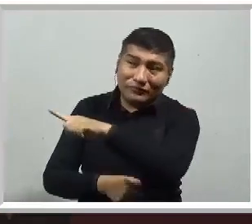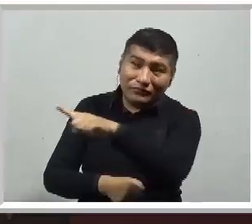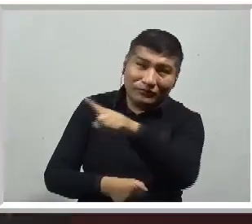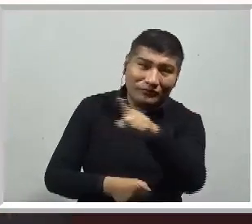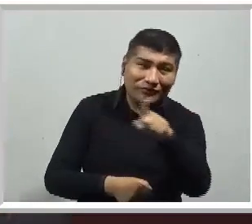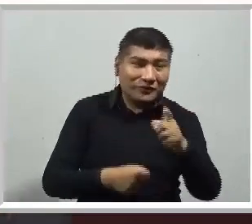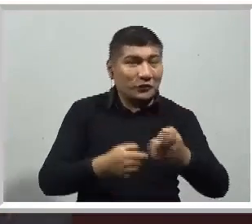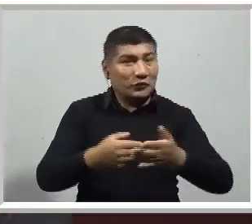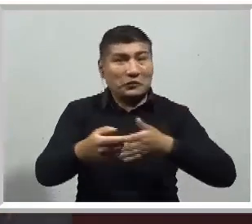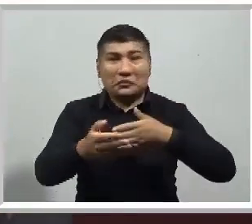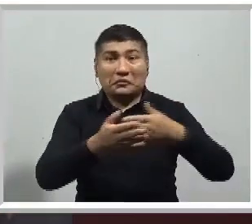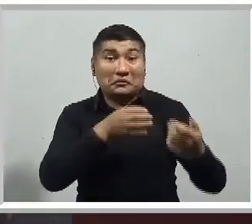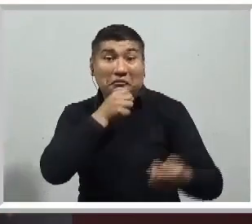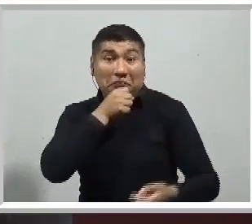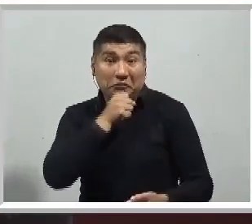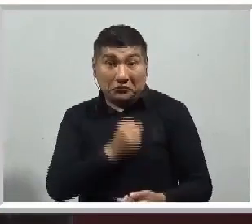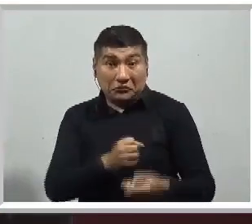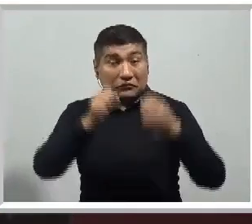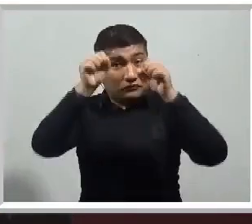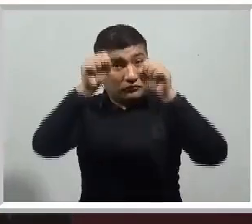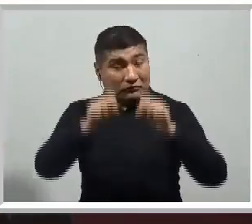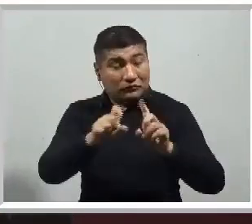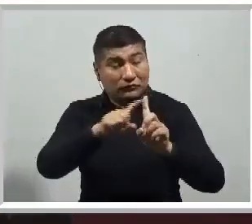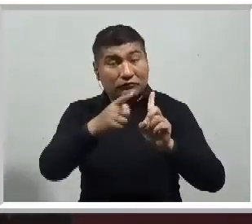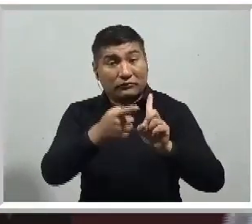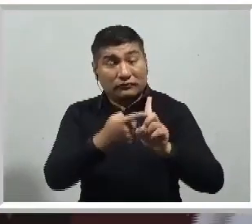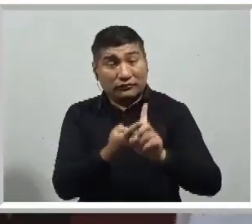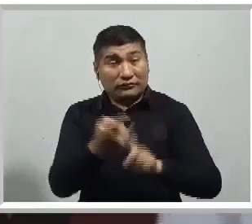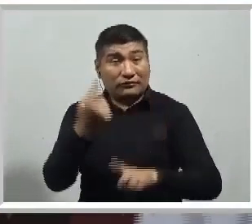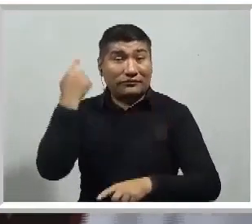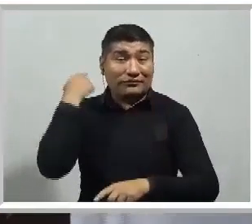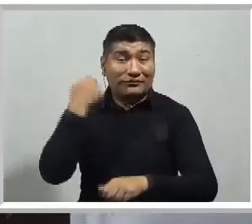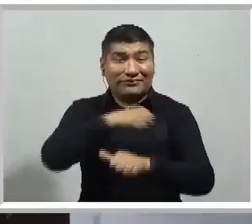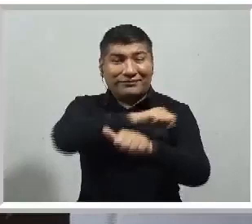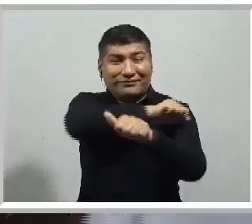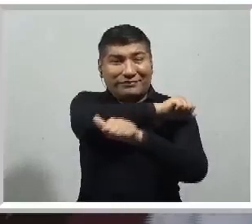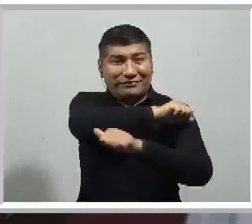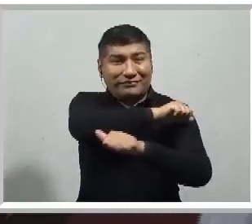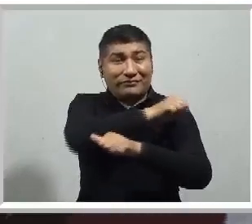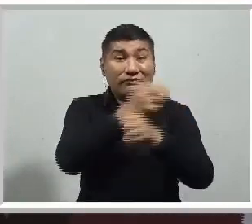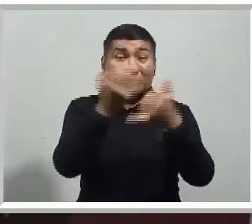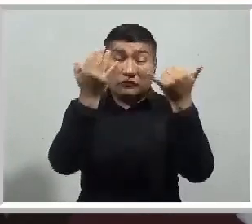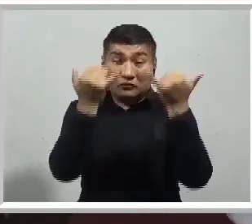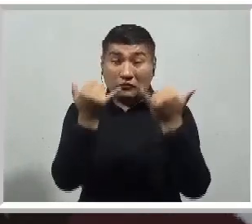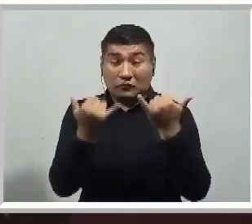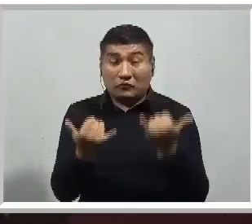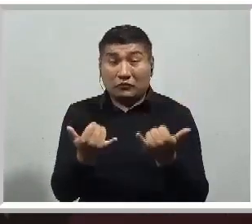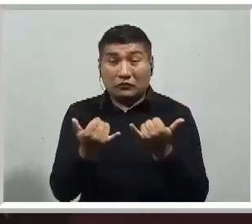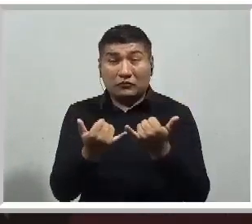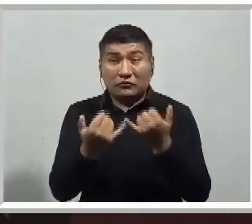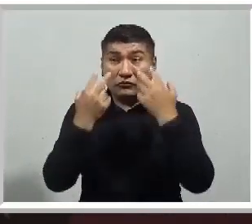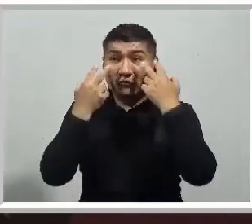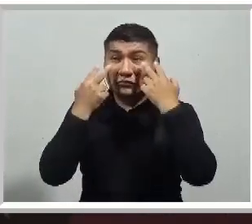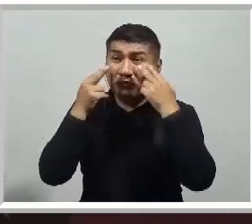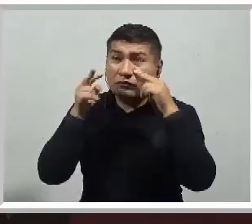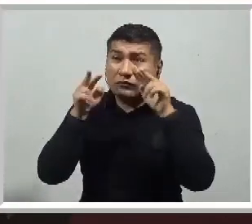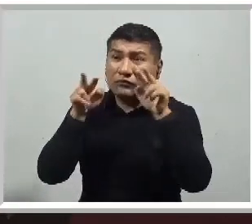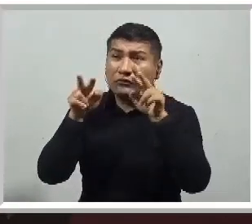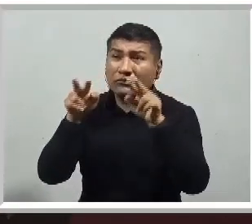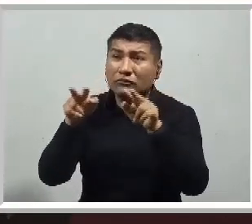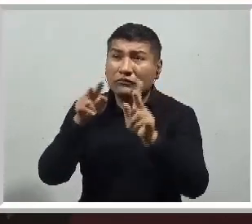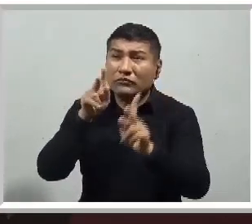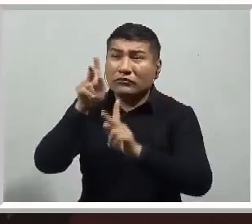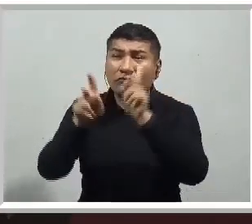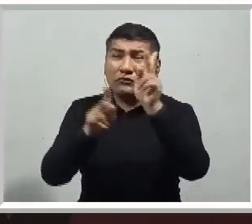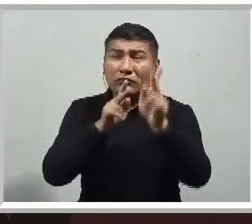a pesar de la vejez. Sin embargo, hoy en día escuchamos a mucha gente